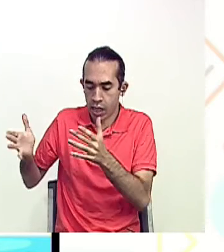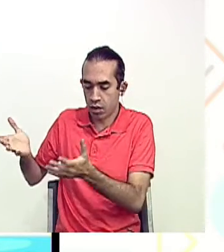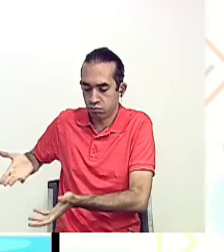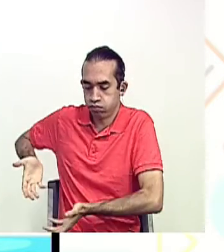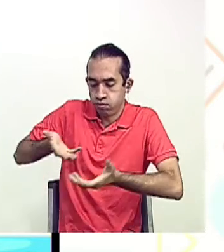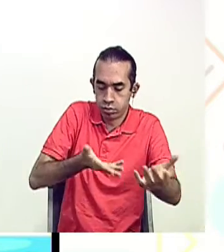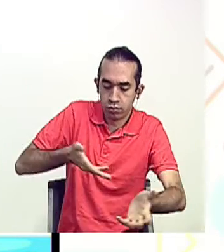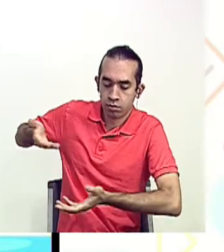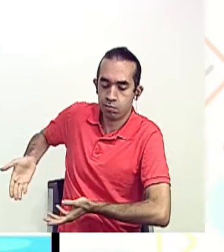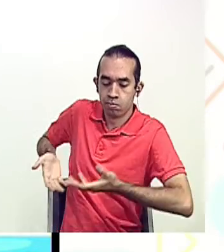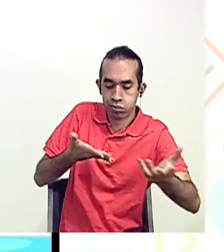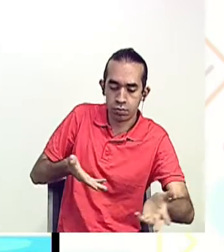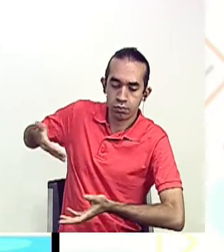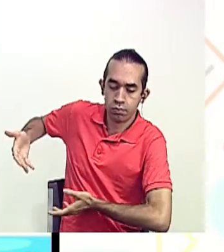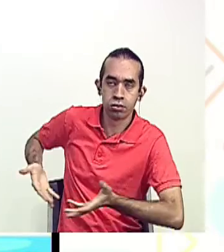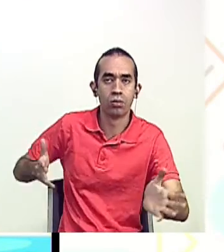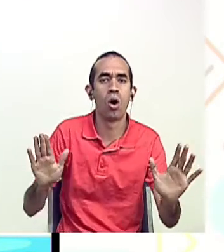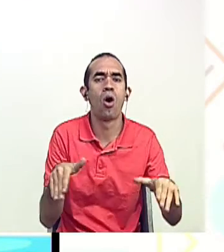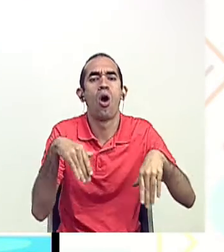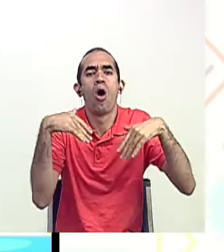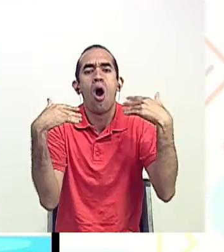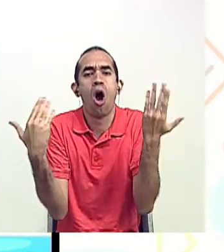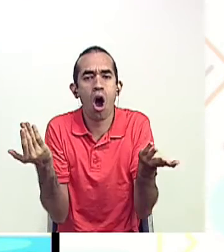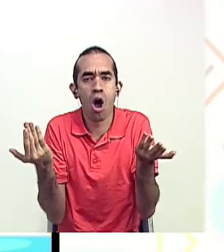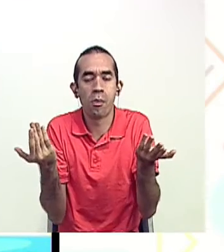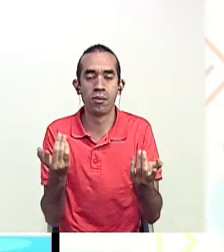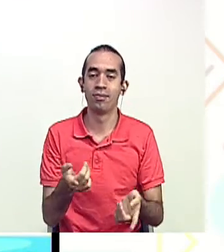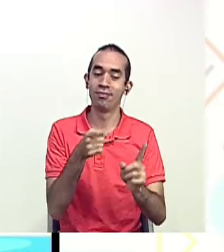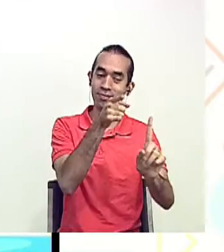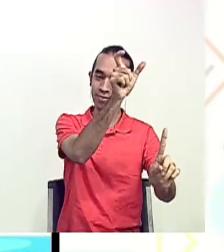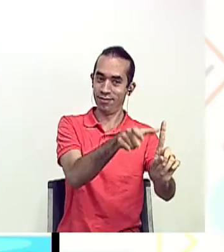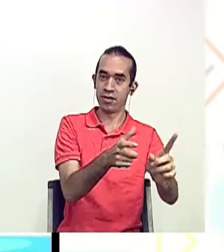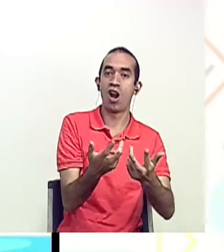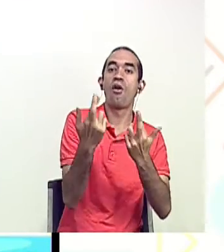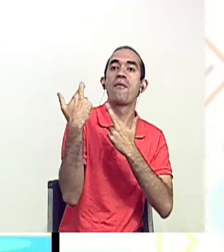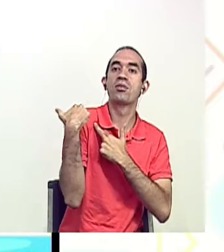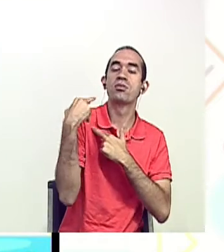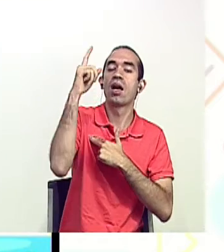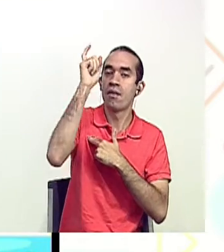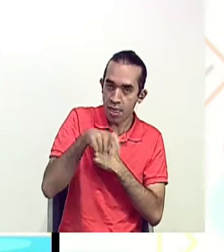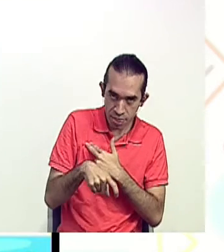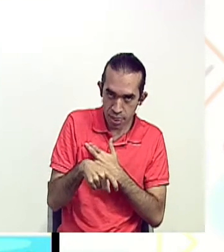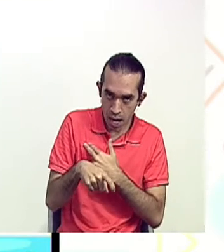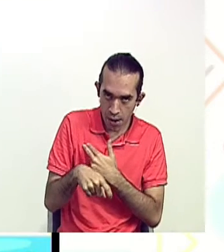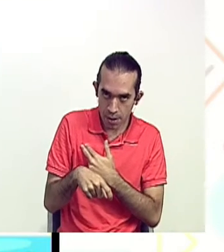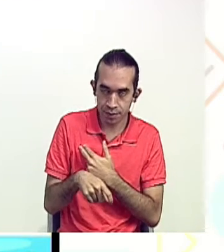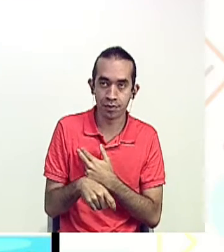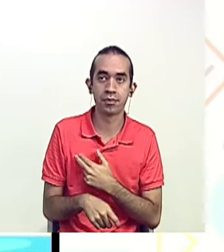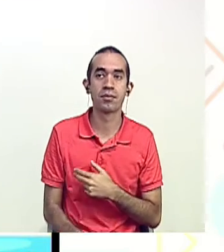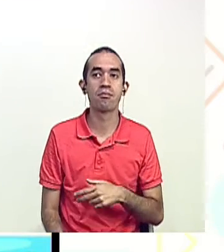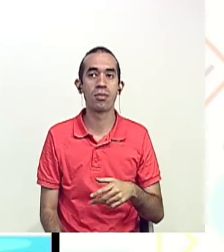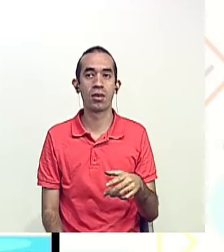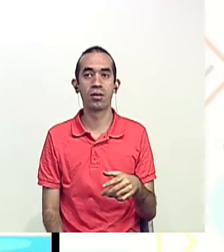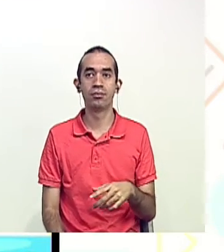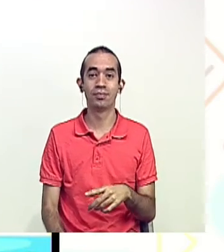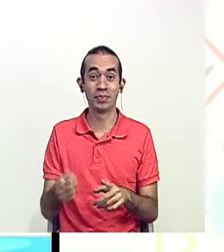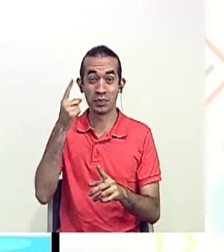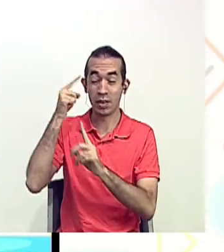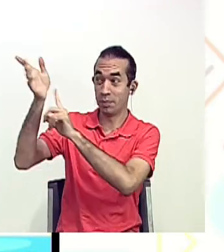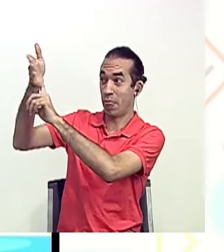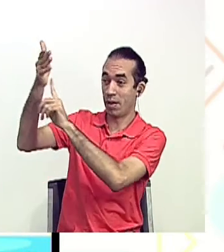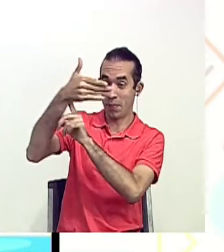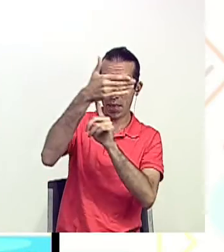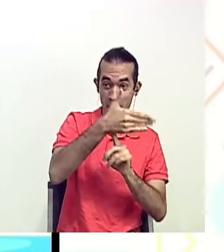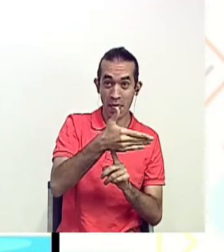barco es que dicho encargado factorice cada uno de los